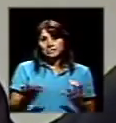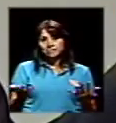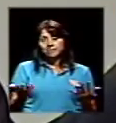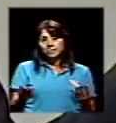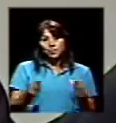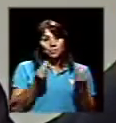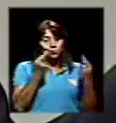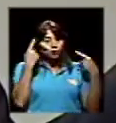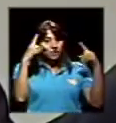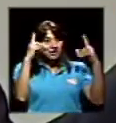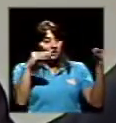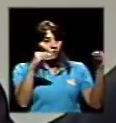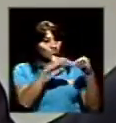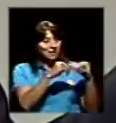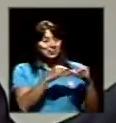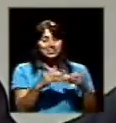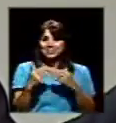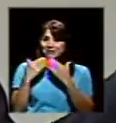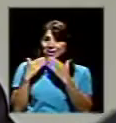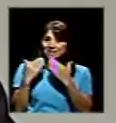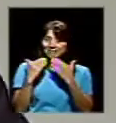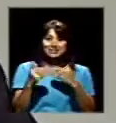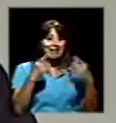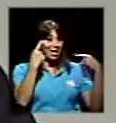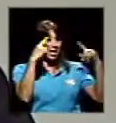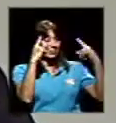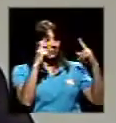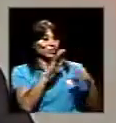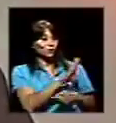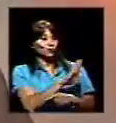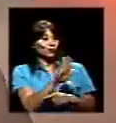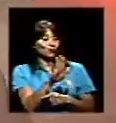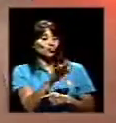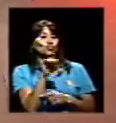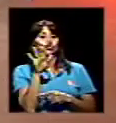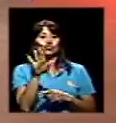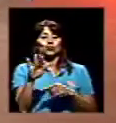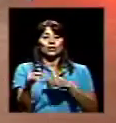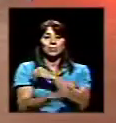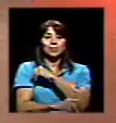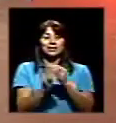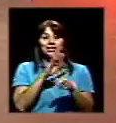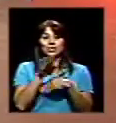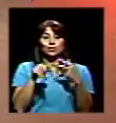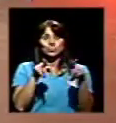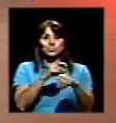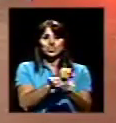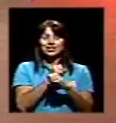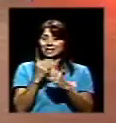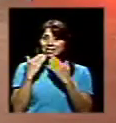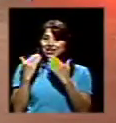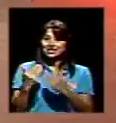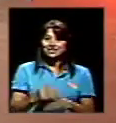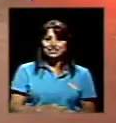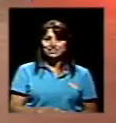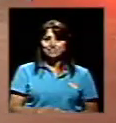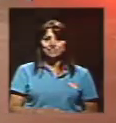Muchos éxitos más, muchas que gracias. Son del gracias. País y de todos los asegurados. Gracias. Muchísimas gracias.